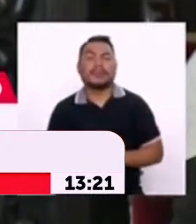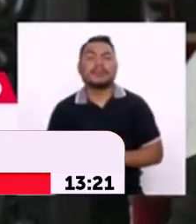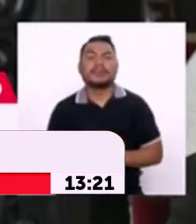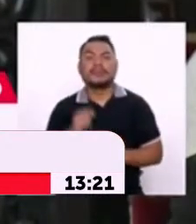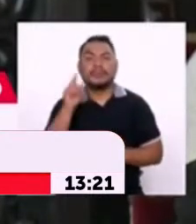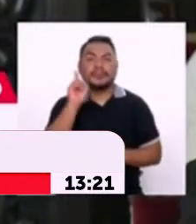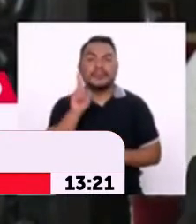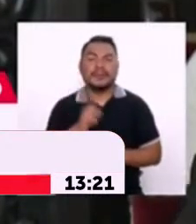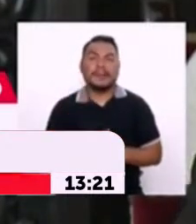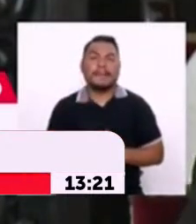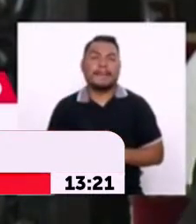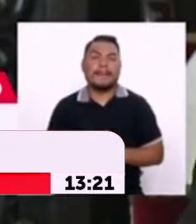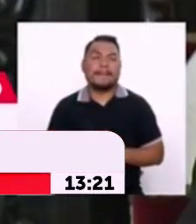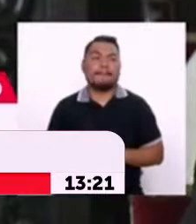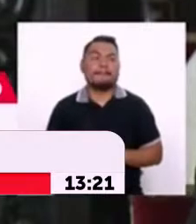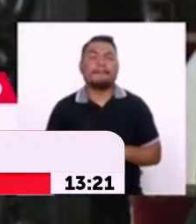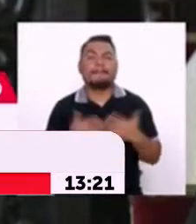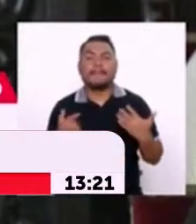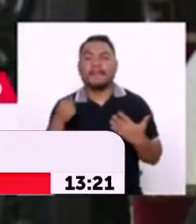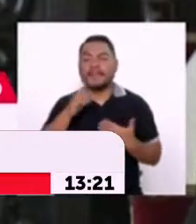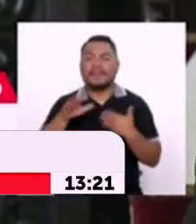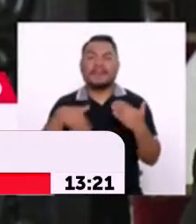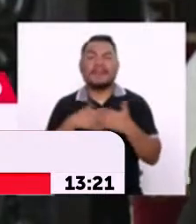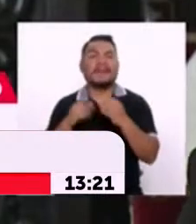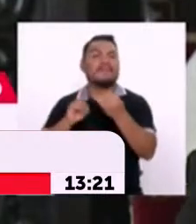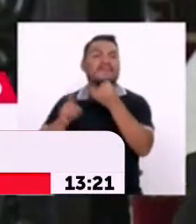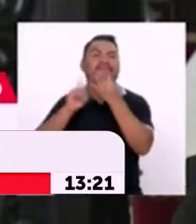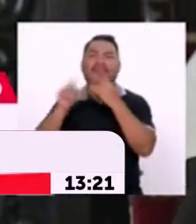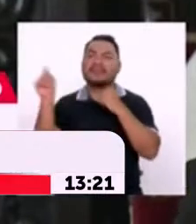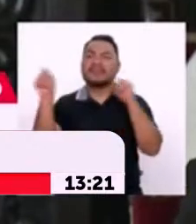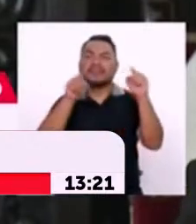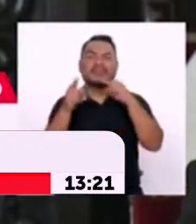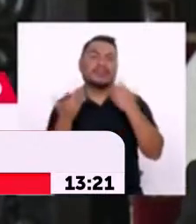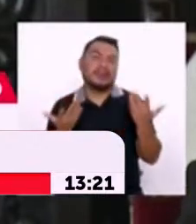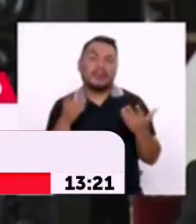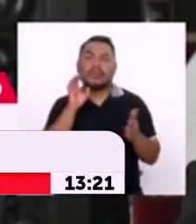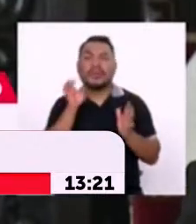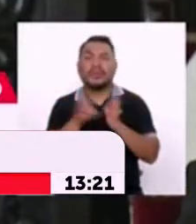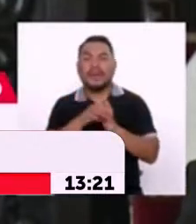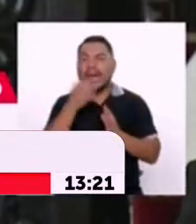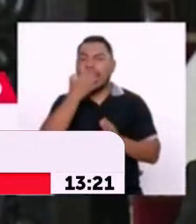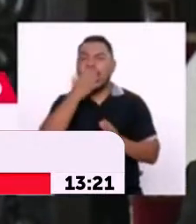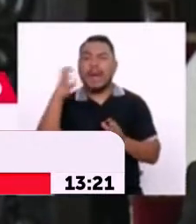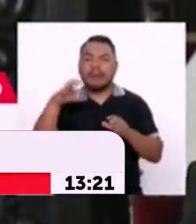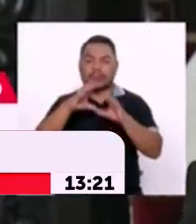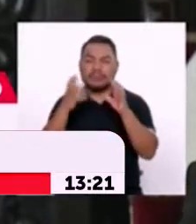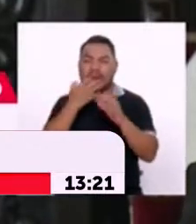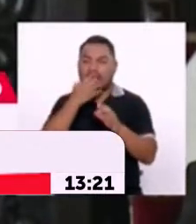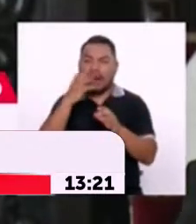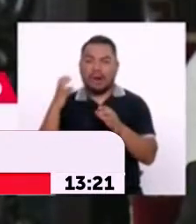Sin embargo, factores externos como el calentamiento global,